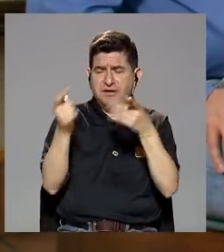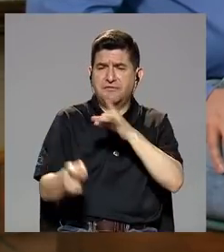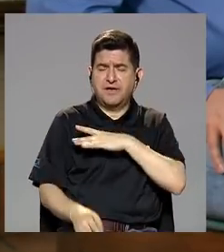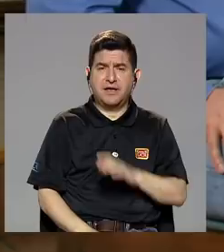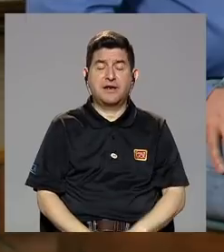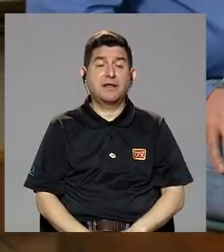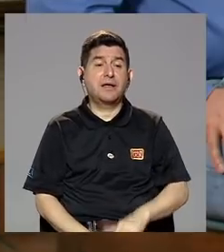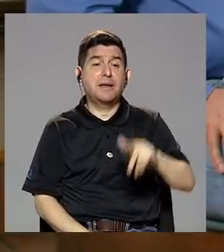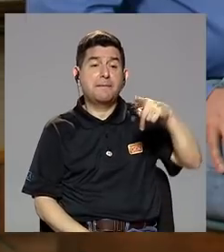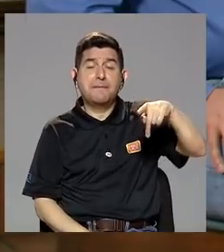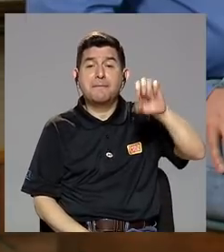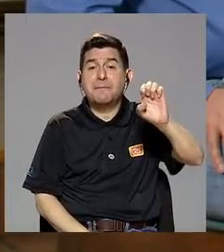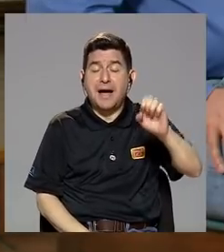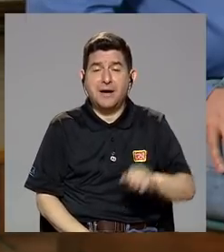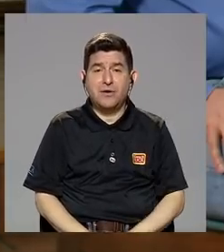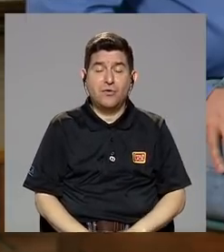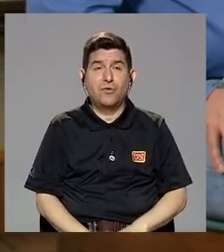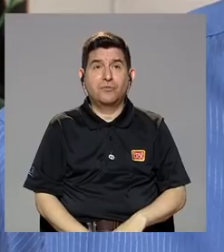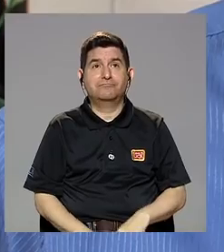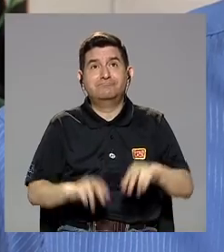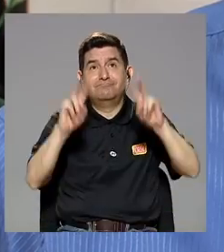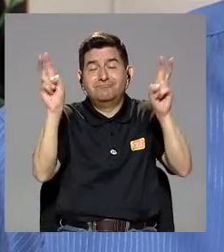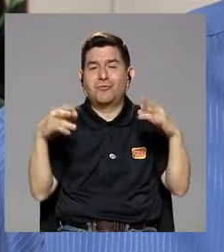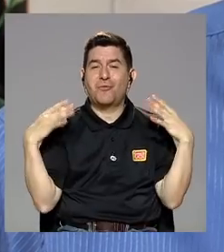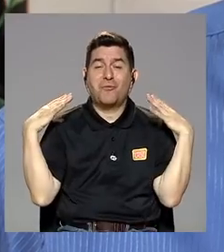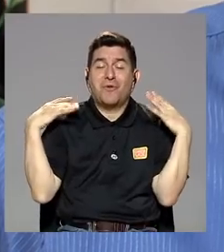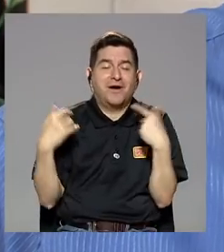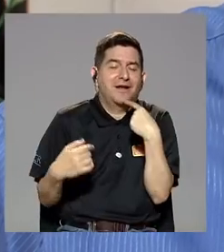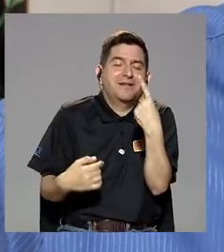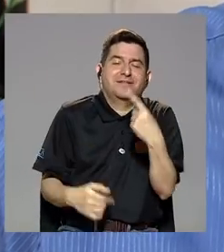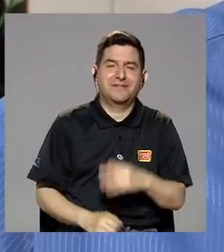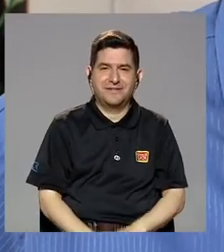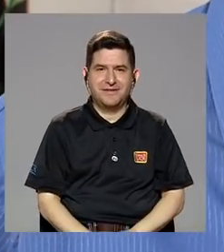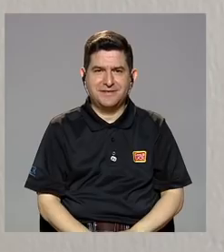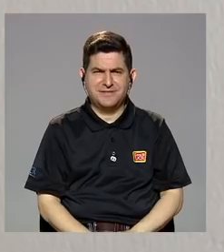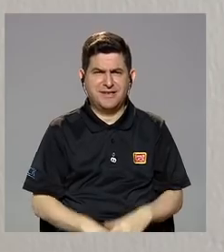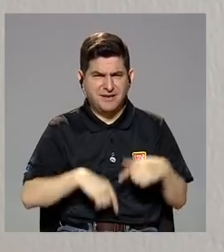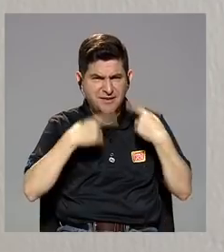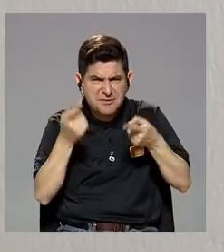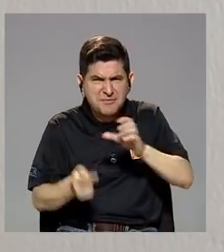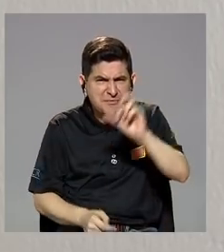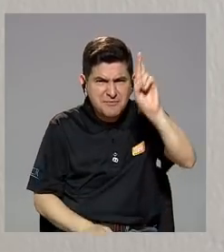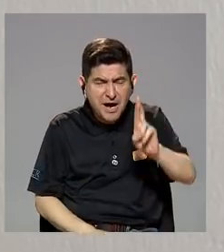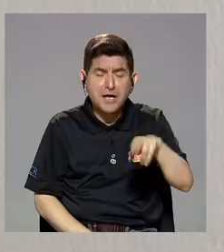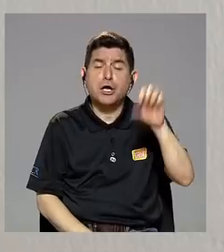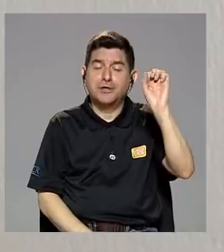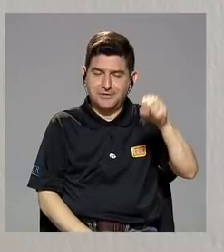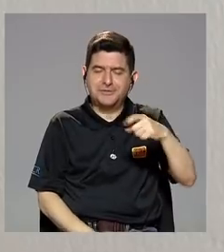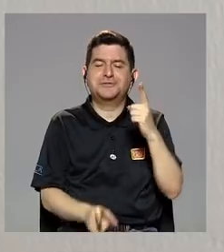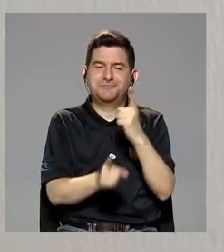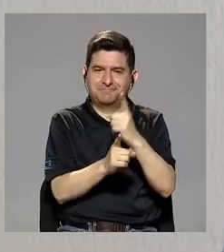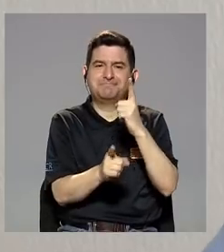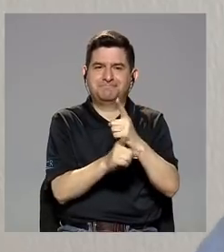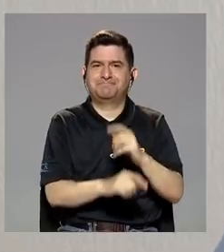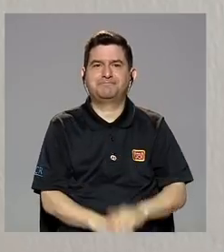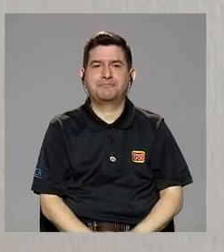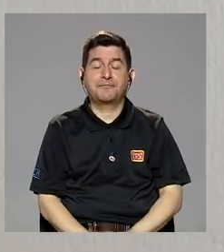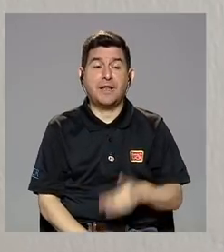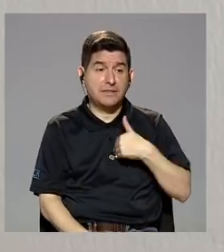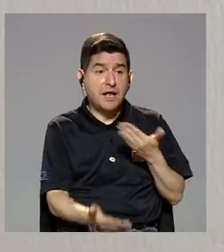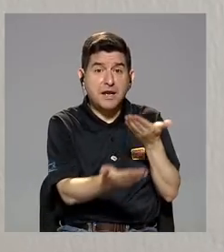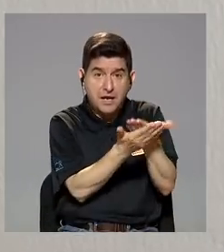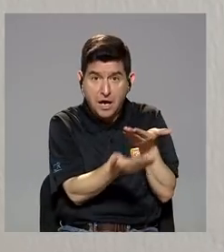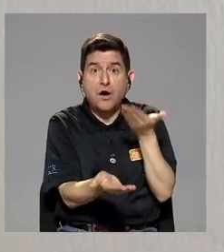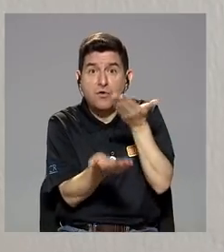surge paco espinoza como una especie de ángel extraño que me dice porque las teorías claro porque no pasa por costa rica a bueno tenía